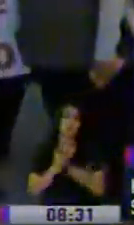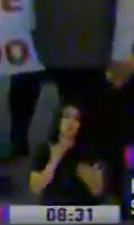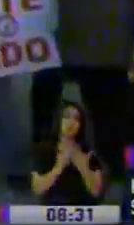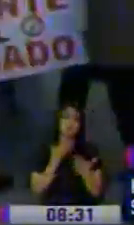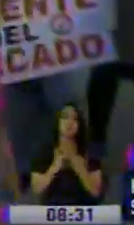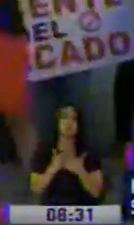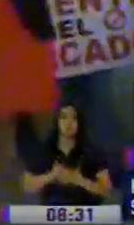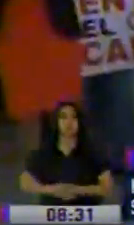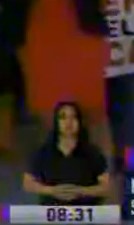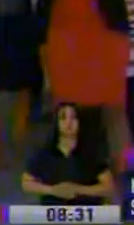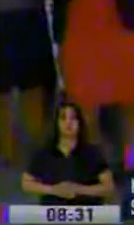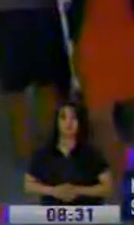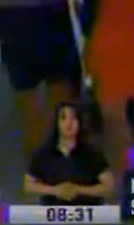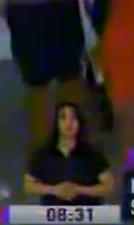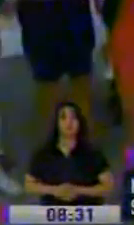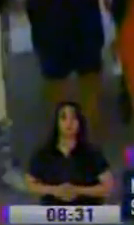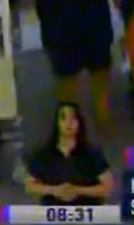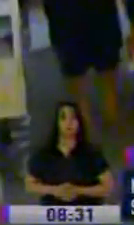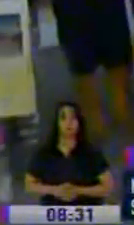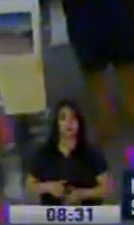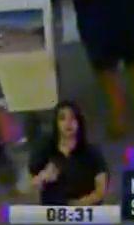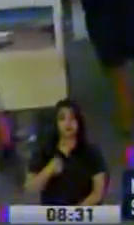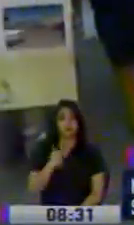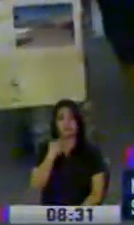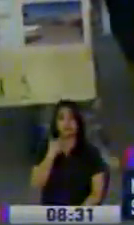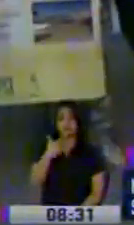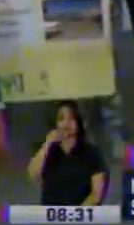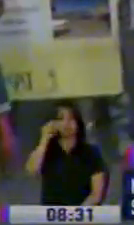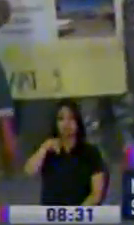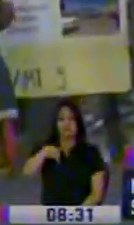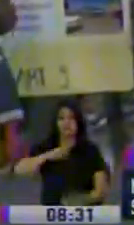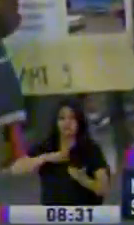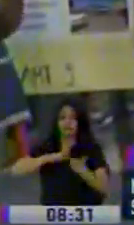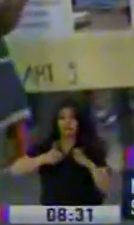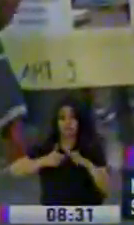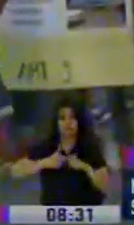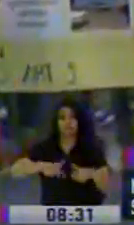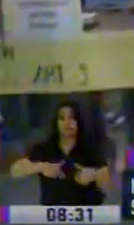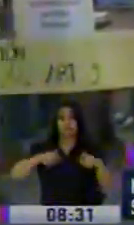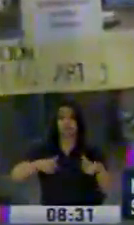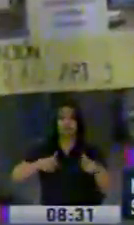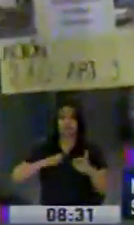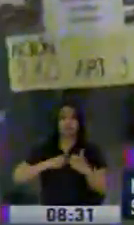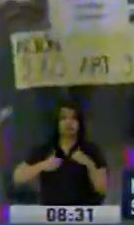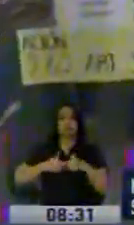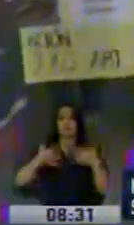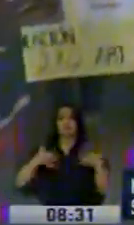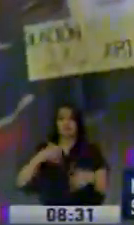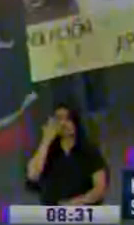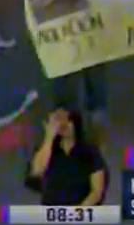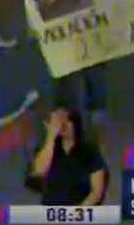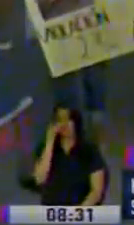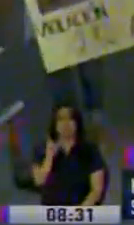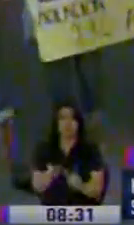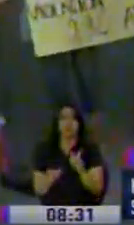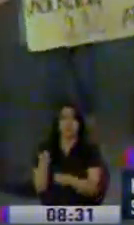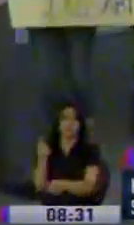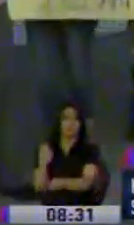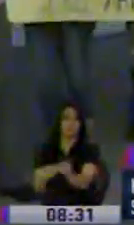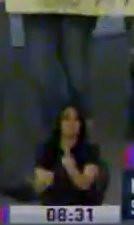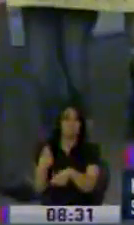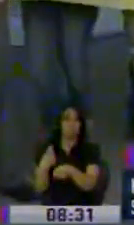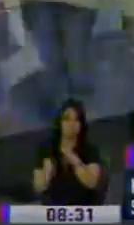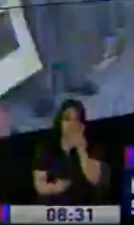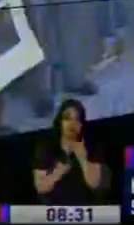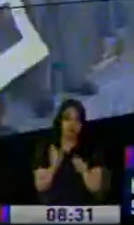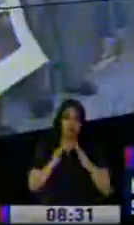mi señor. Realmente, como yo decía, Robert, hay una preocupación latente, no solo de los comerciantes, sino también de los